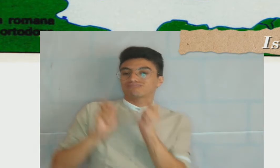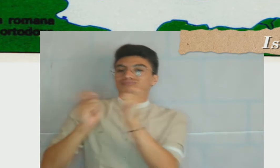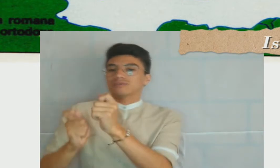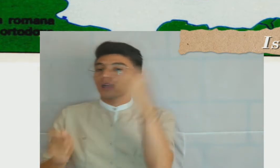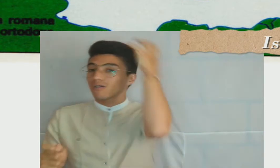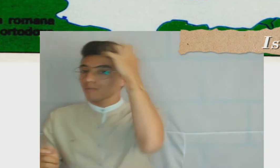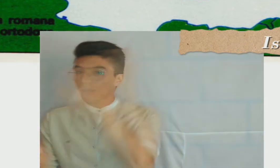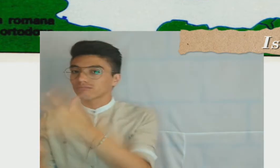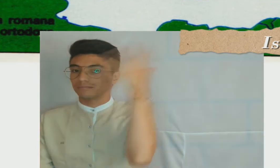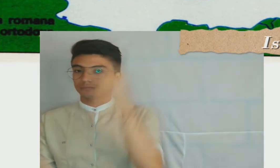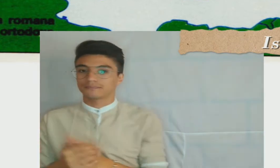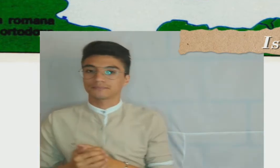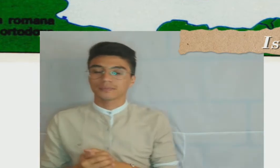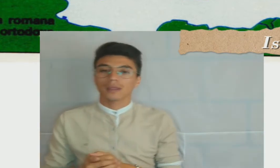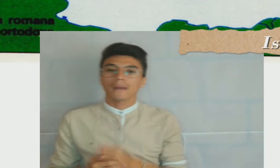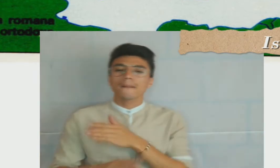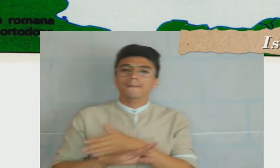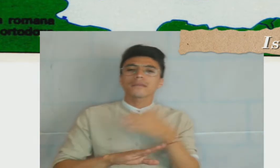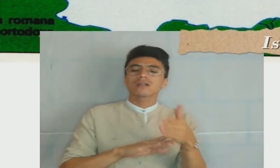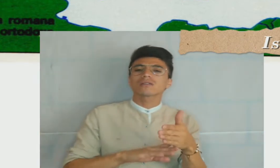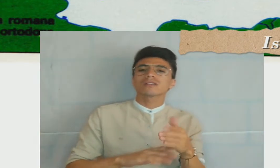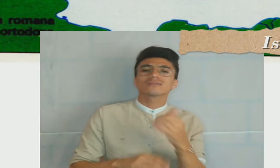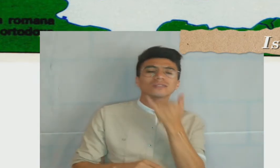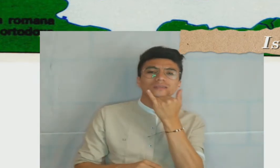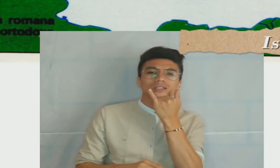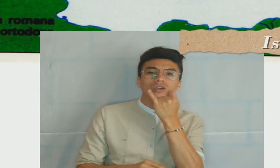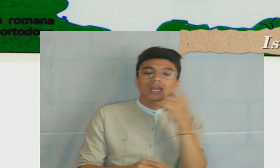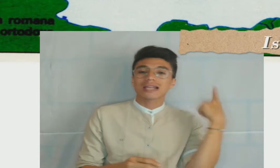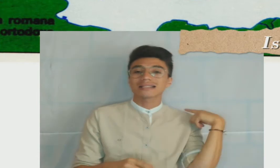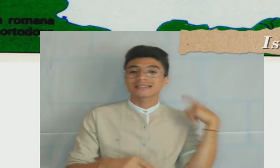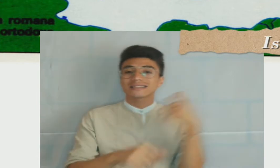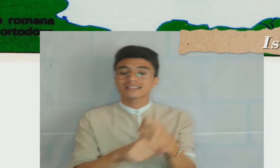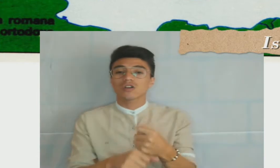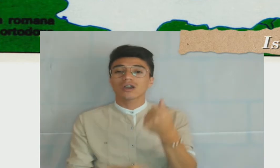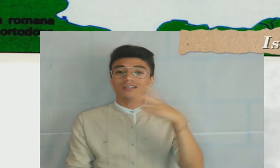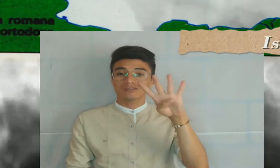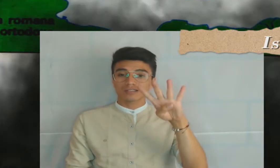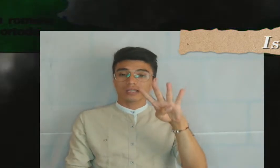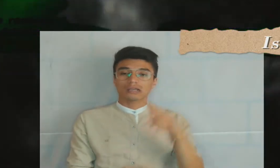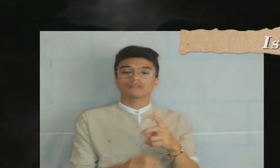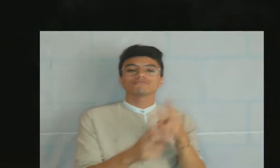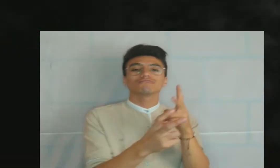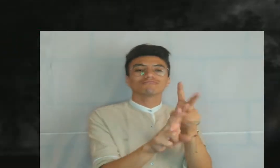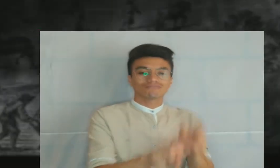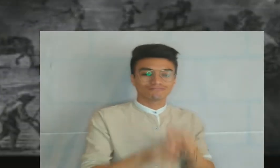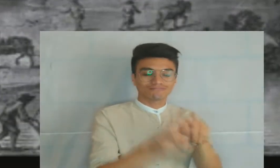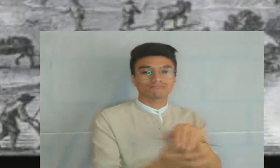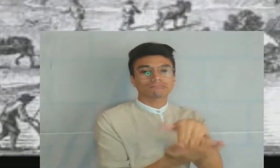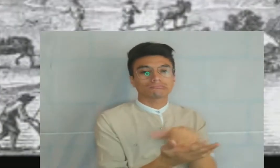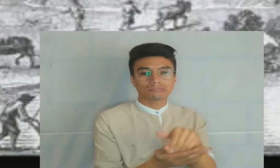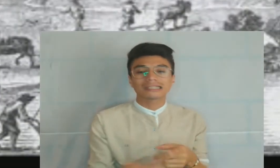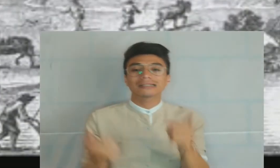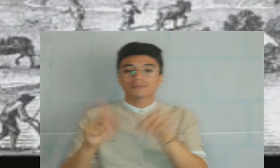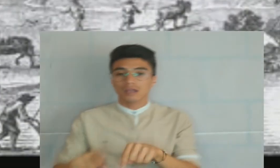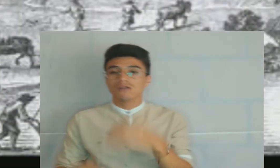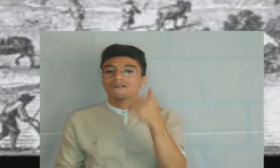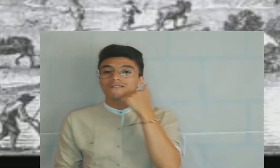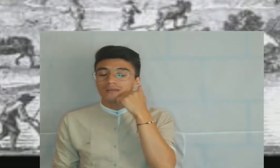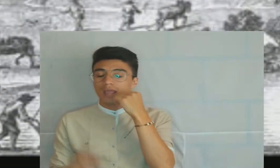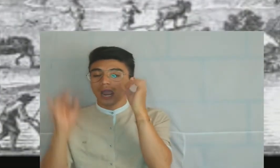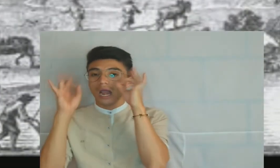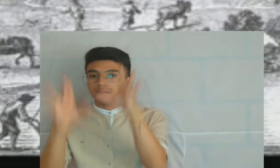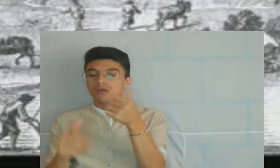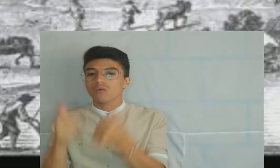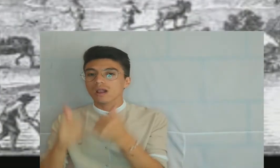siglo XIV llegó con una profunda crisis, auspiciada por las crisis agrarias y por la más terrible de las epidemias, la peste negra,